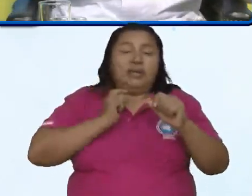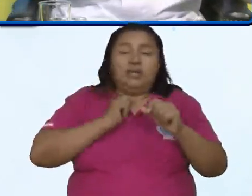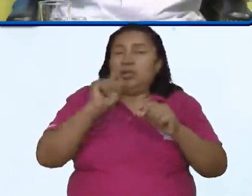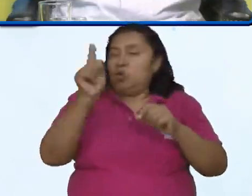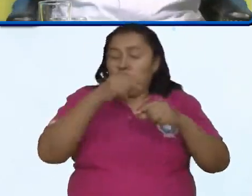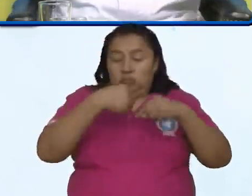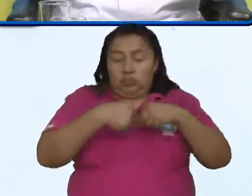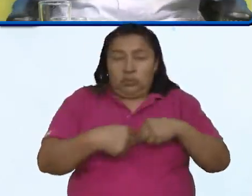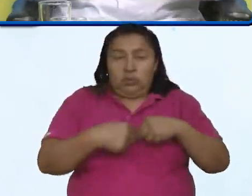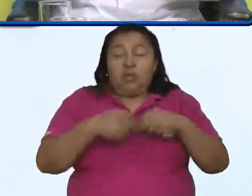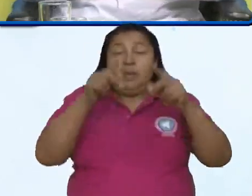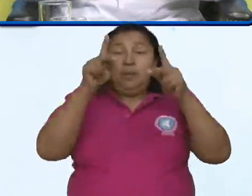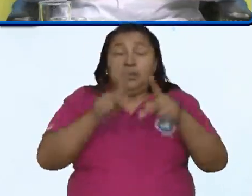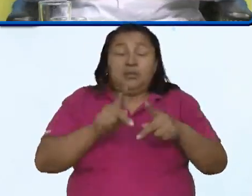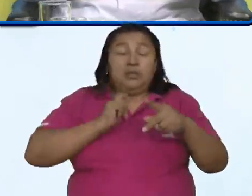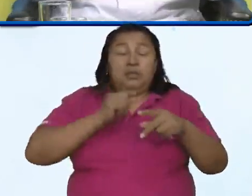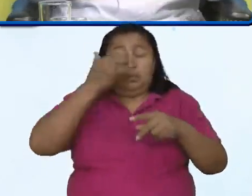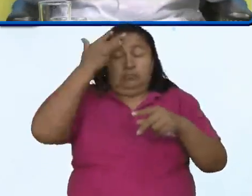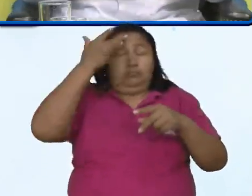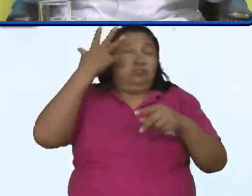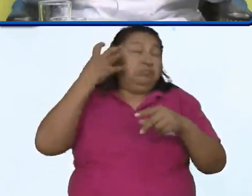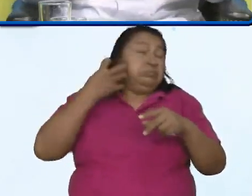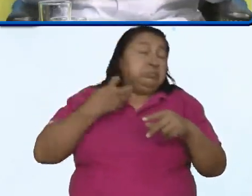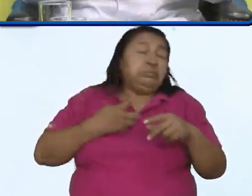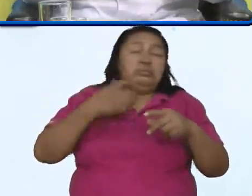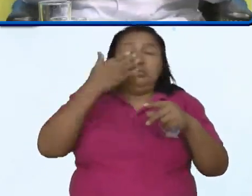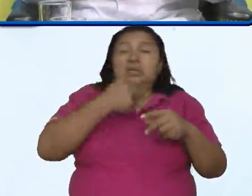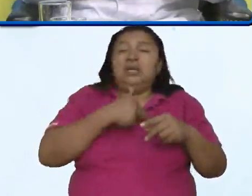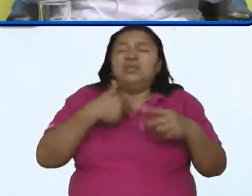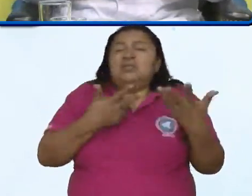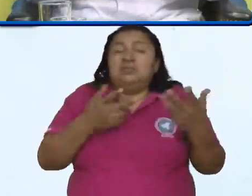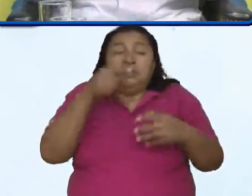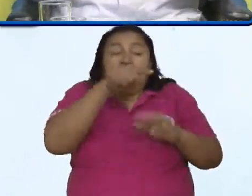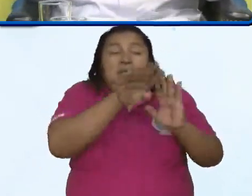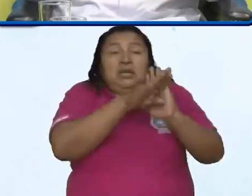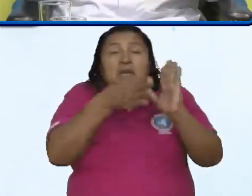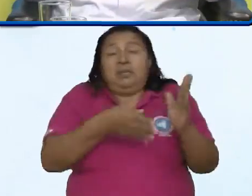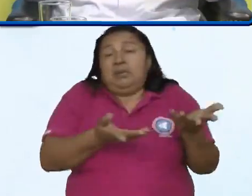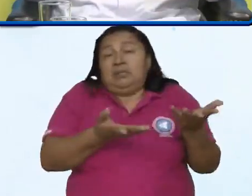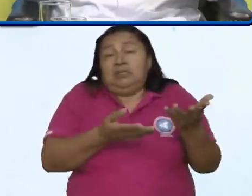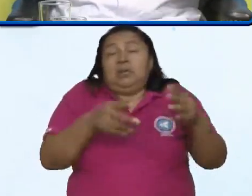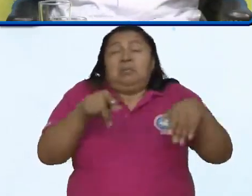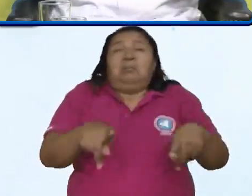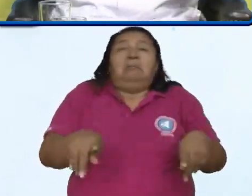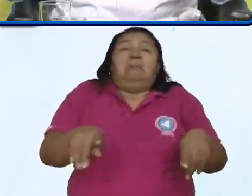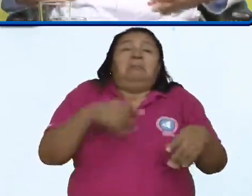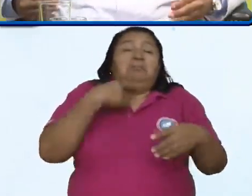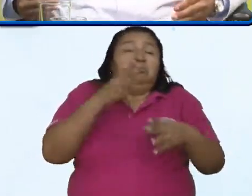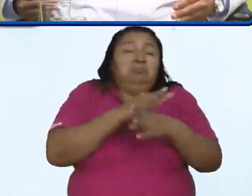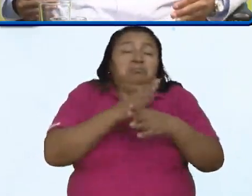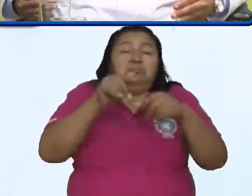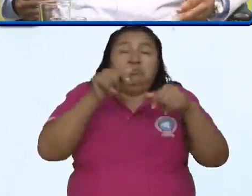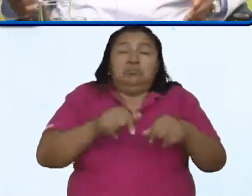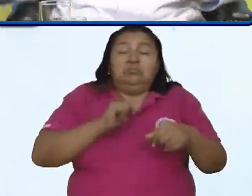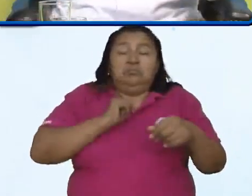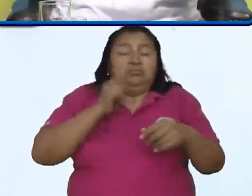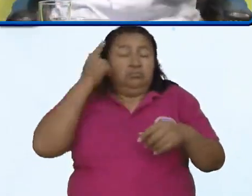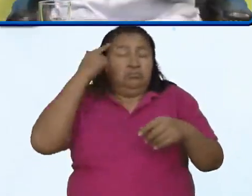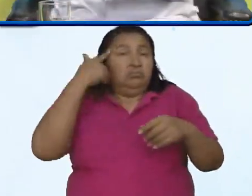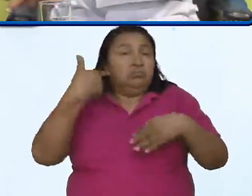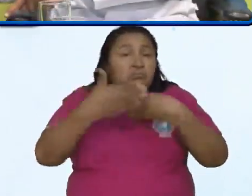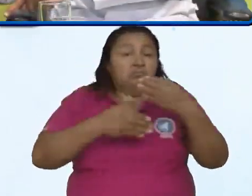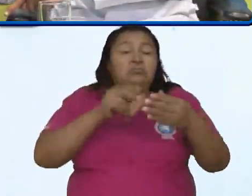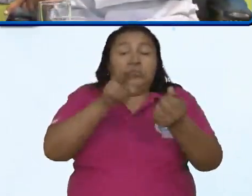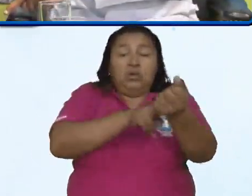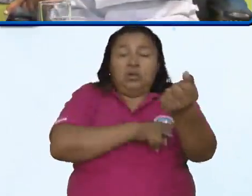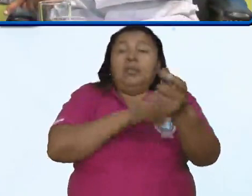quirúrgicos. El paciente que tiene un derrame cerebral, ¿qué pasa? Se encama. Es un paciente que está vegetal, es un paciente que tiene éstasis venosa, y entonces también le